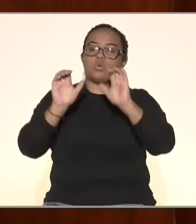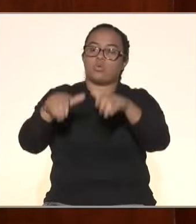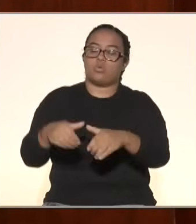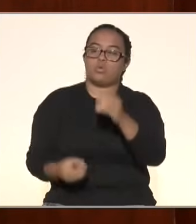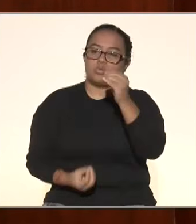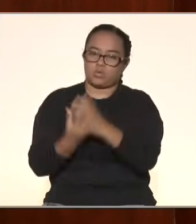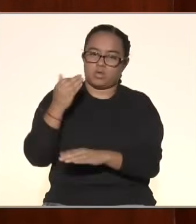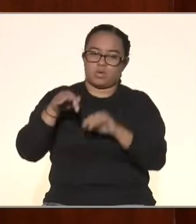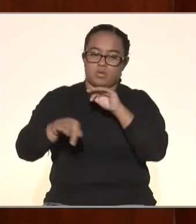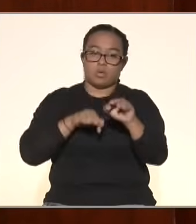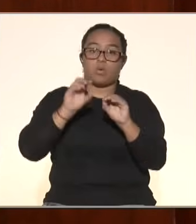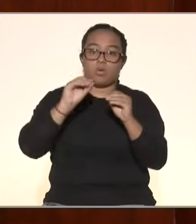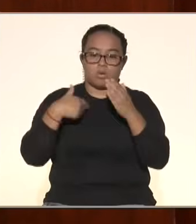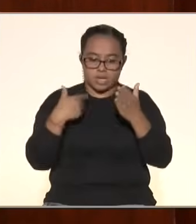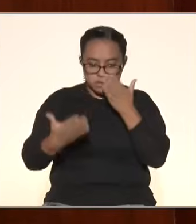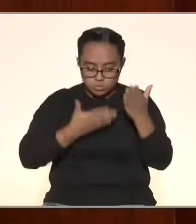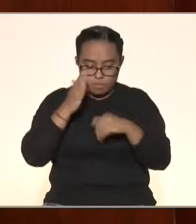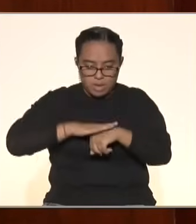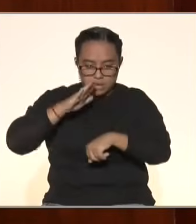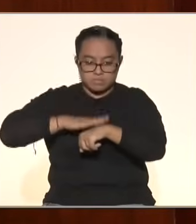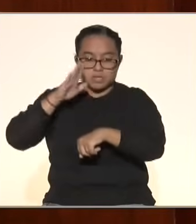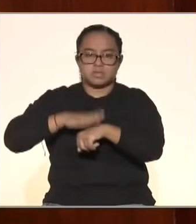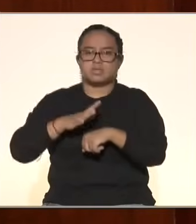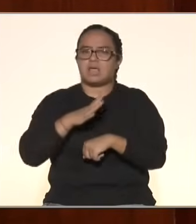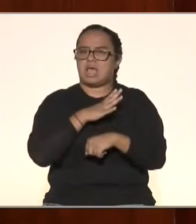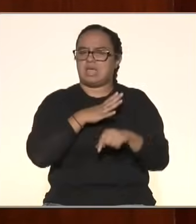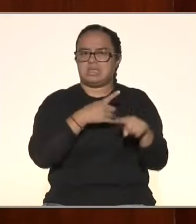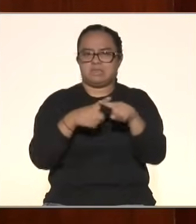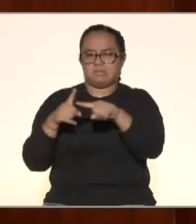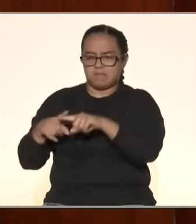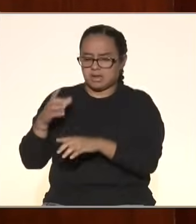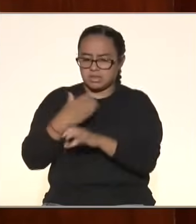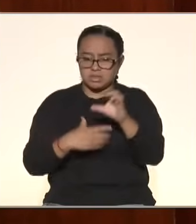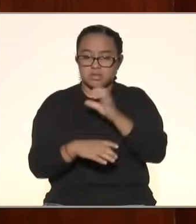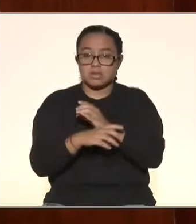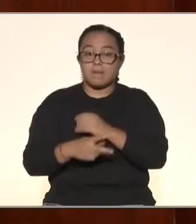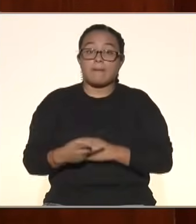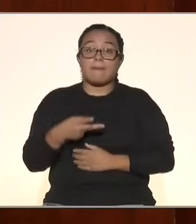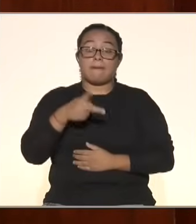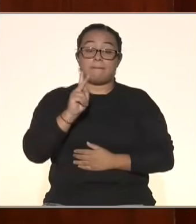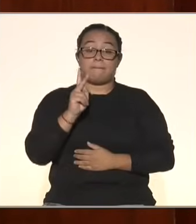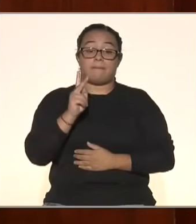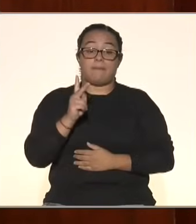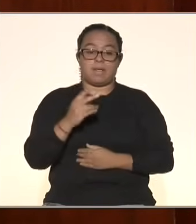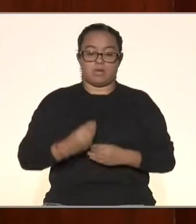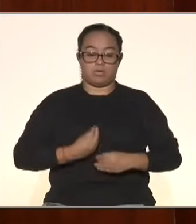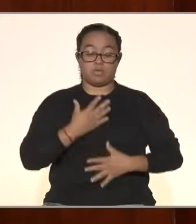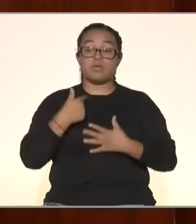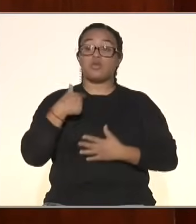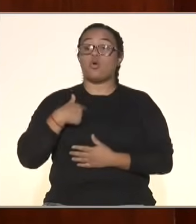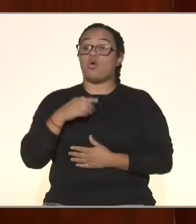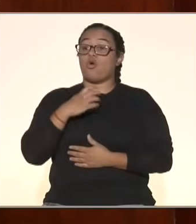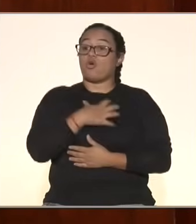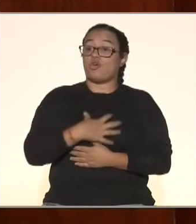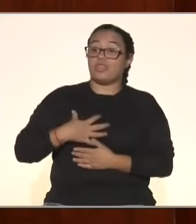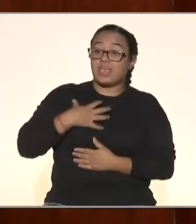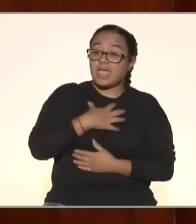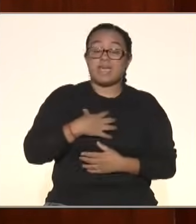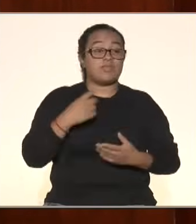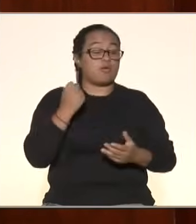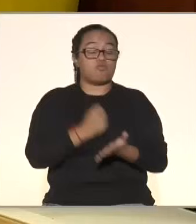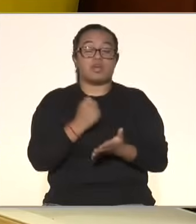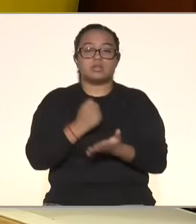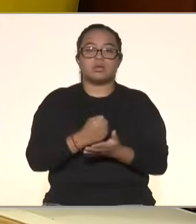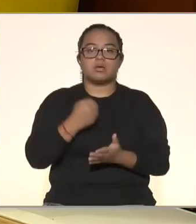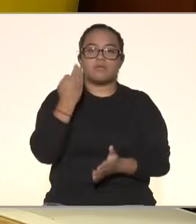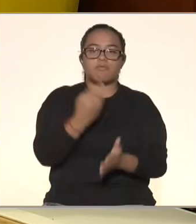trabajo, el estudiar más, en fin, varias cosas. Pero en esta euforia de hay que estar felices y todos olvidamos